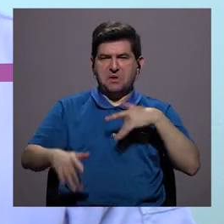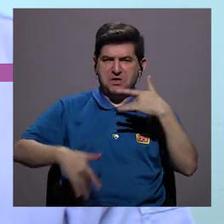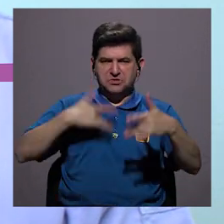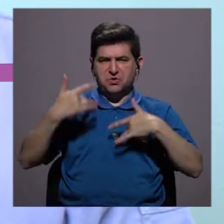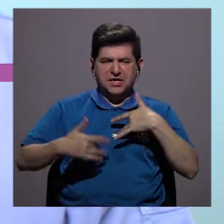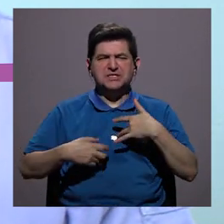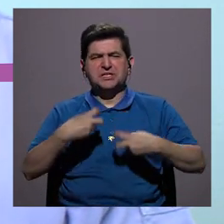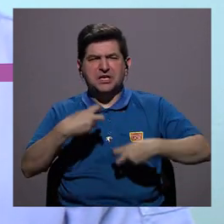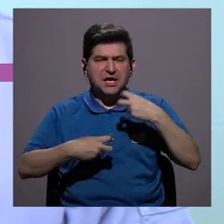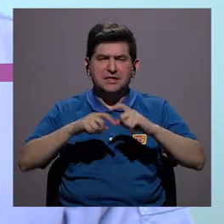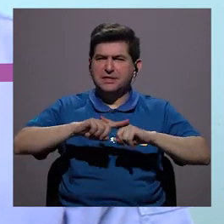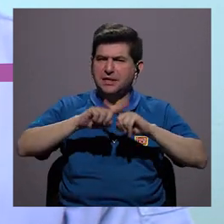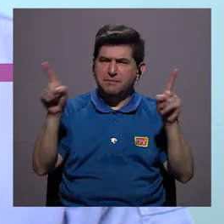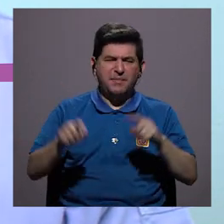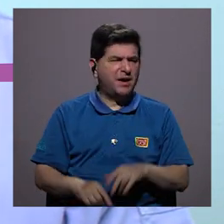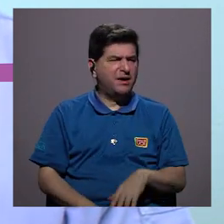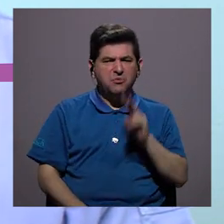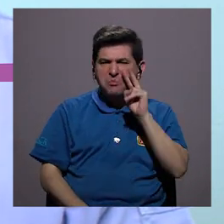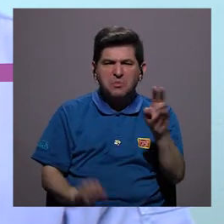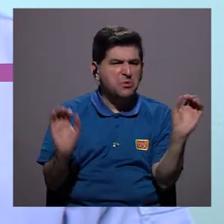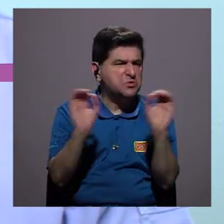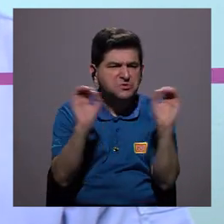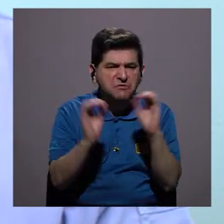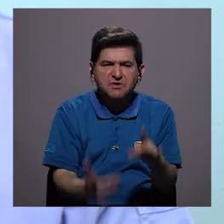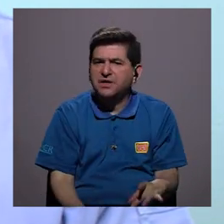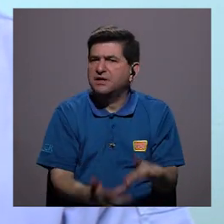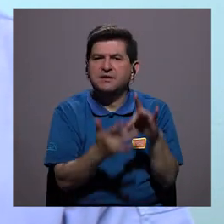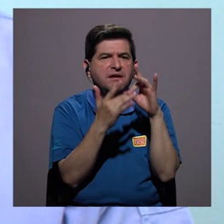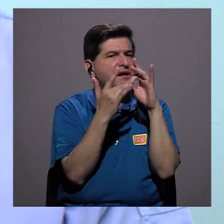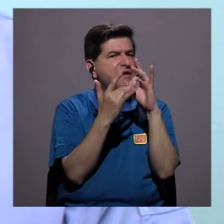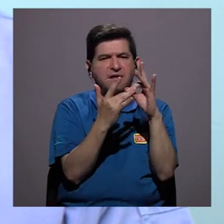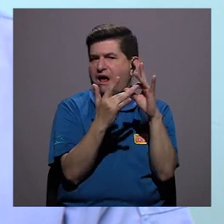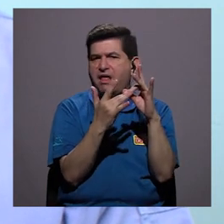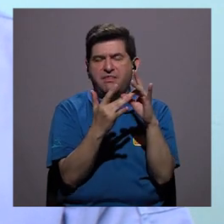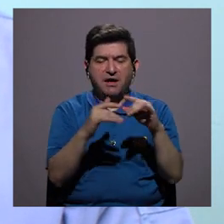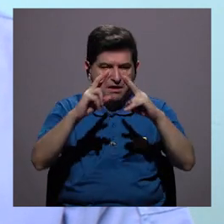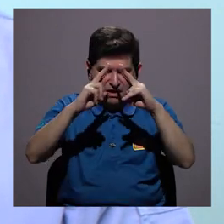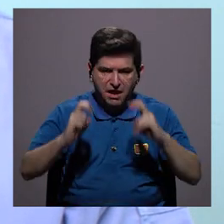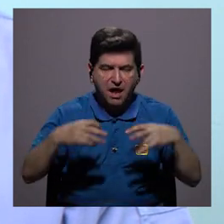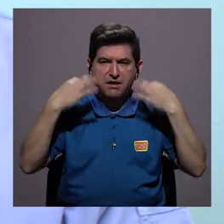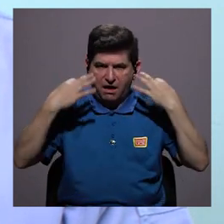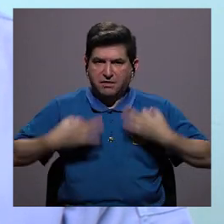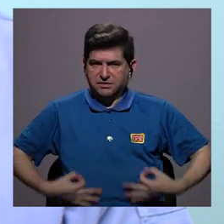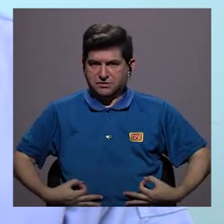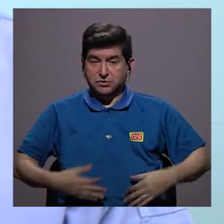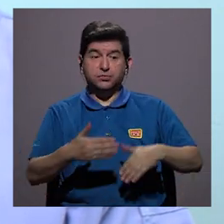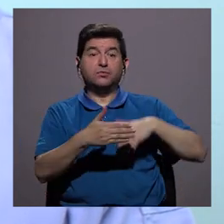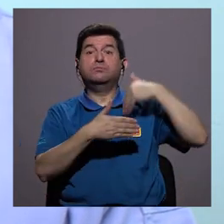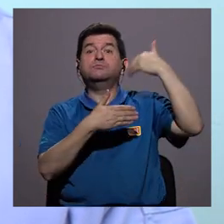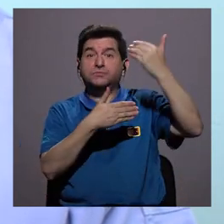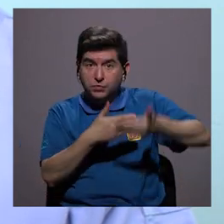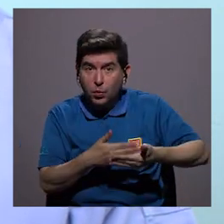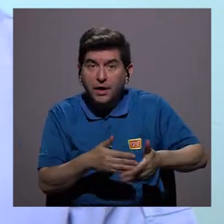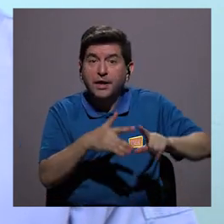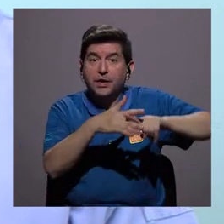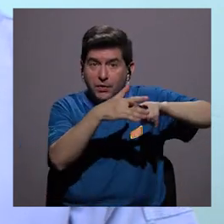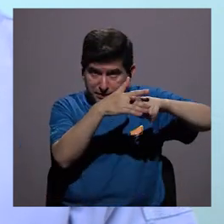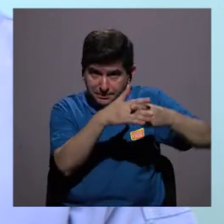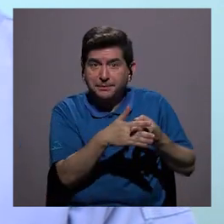la persona puede sentir algunas molestias, pero no se le nota nada en especial a nivel del examen físico.